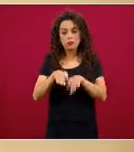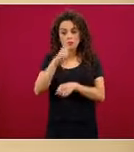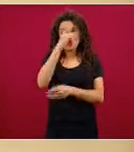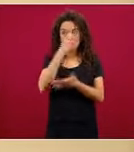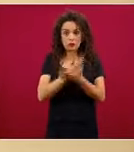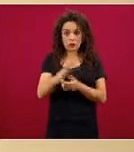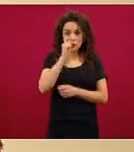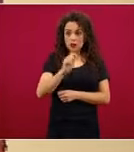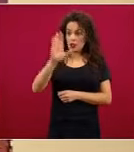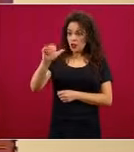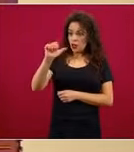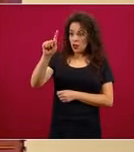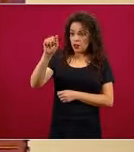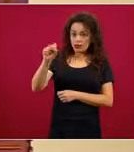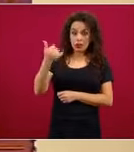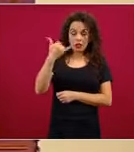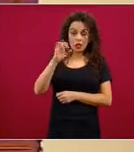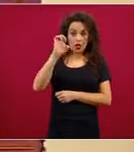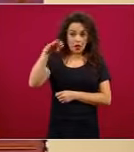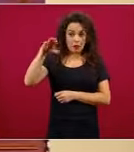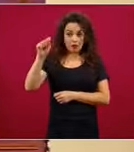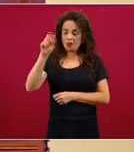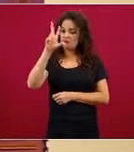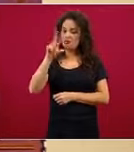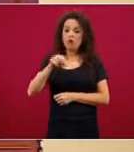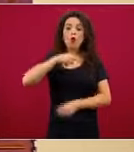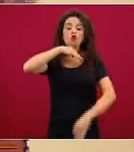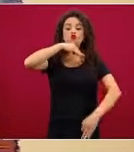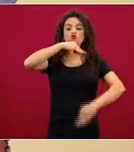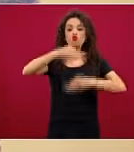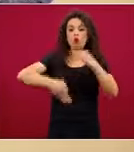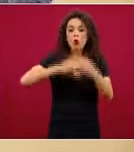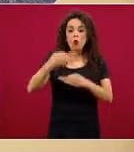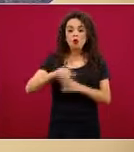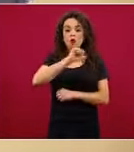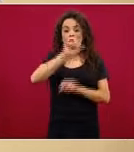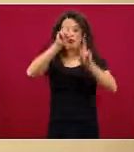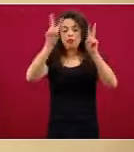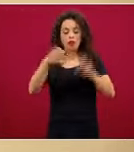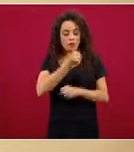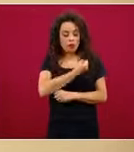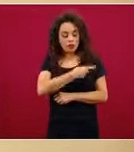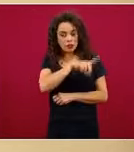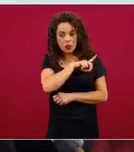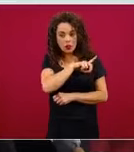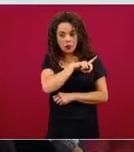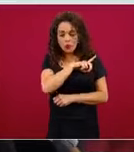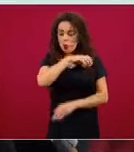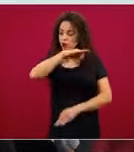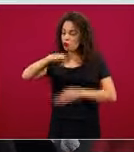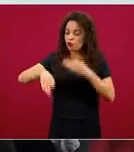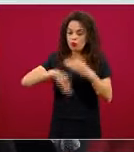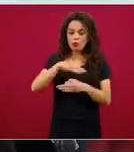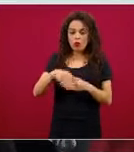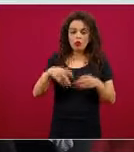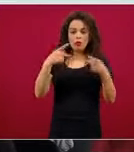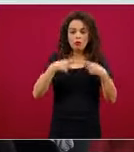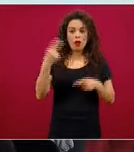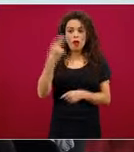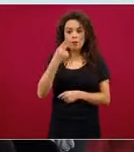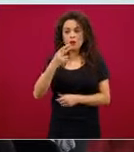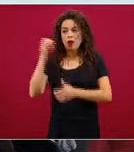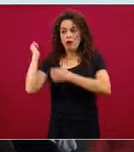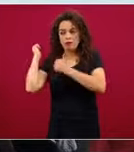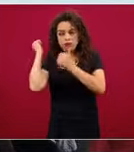de atención temporal y los CMT, sino en todo el sector salud. A todos los logistas que tuvieron que cargar a estos hospitales móviles